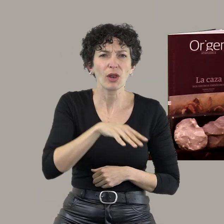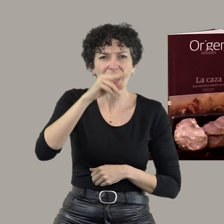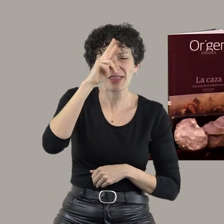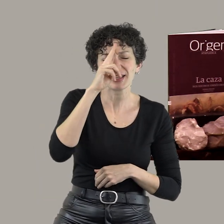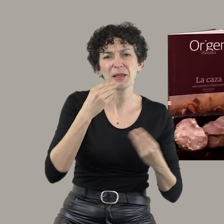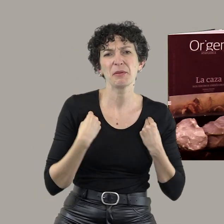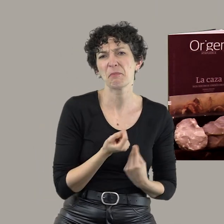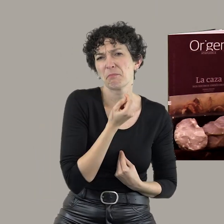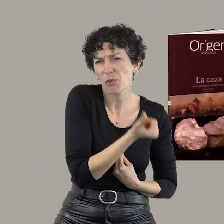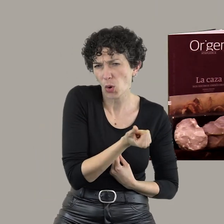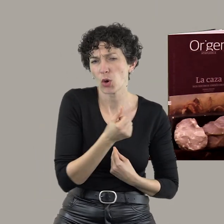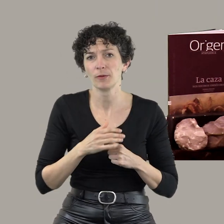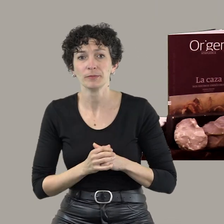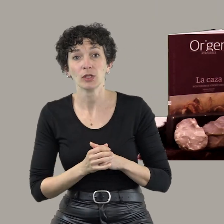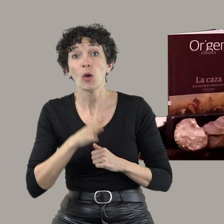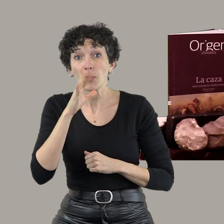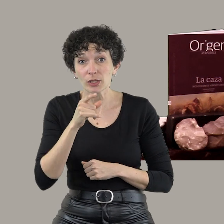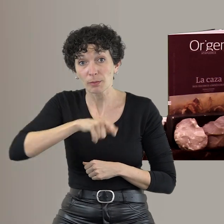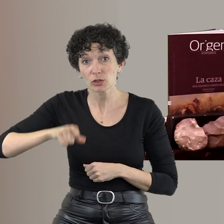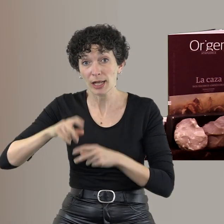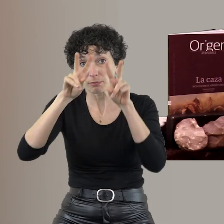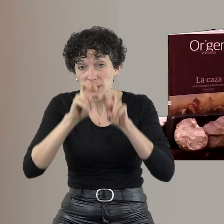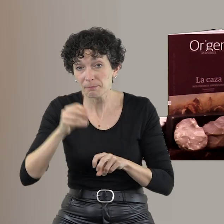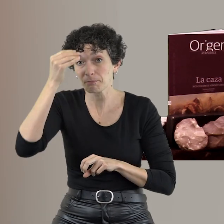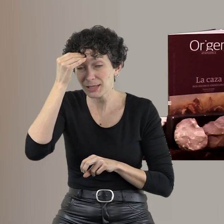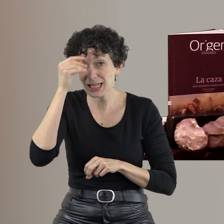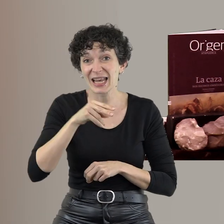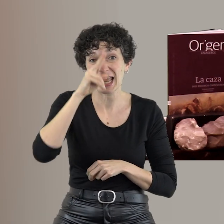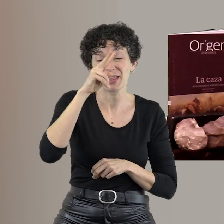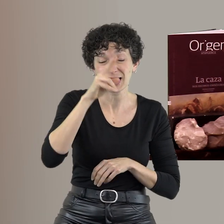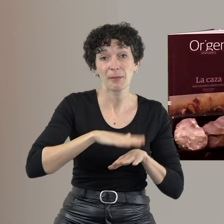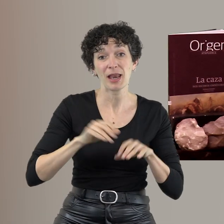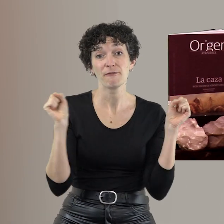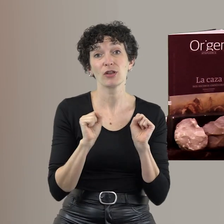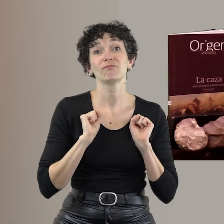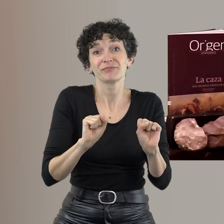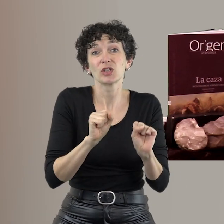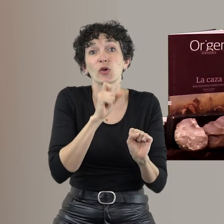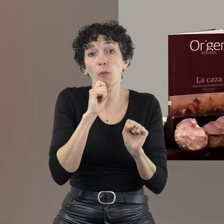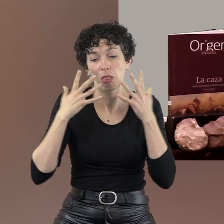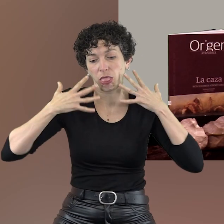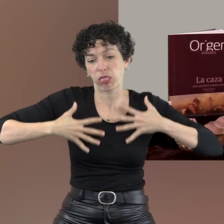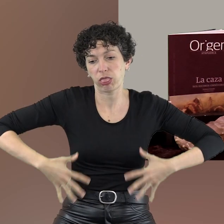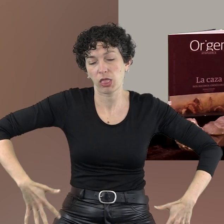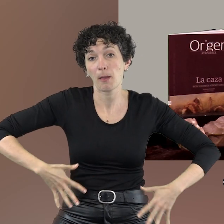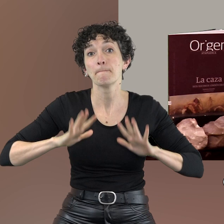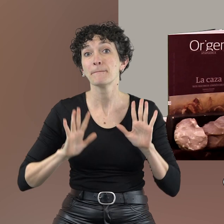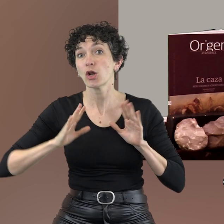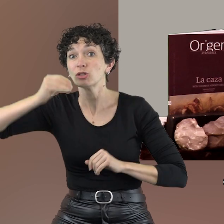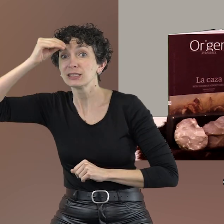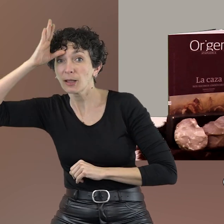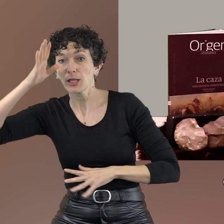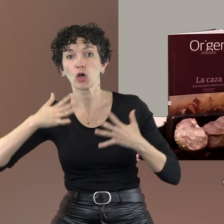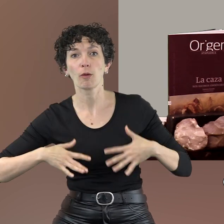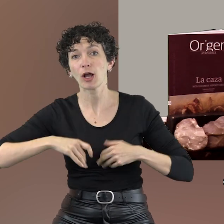todo ello, los investigadores concluyen que es probable que los neandertales se protegiesen del frío tan solo con capas anchas, mientras que los Homo sapiens confeccionarían